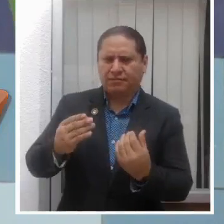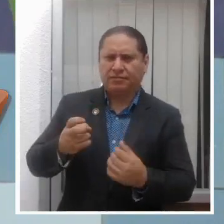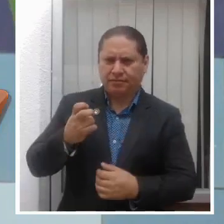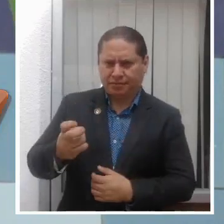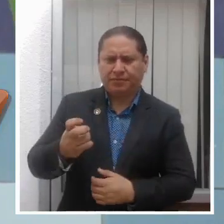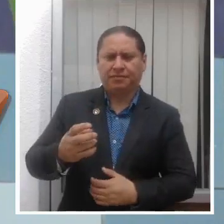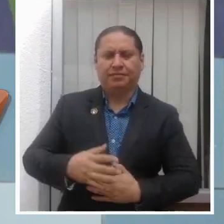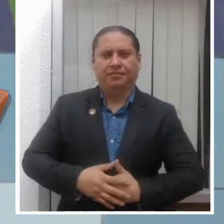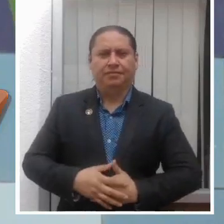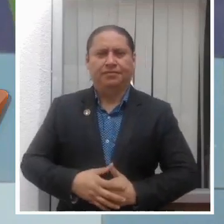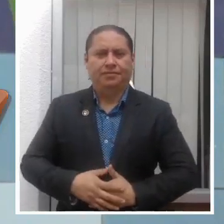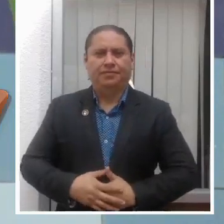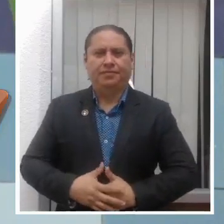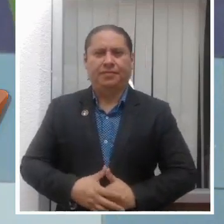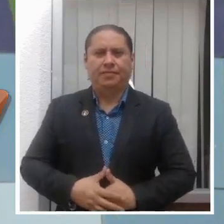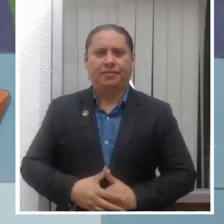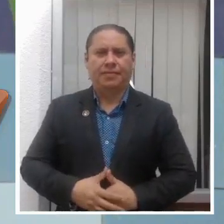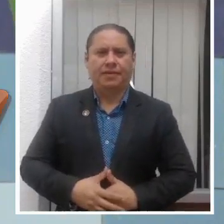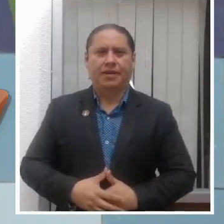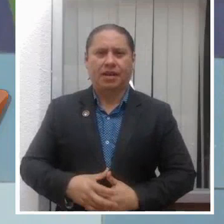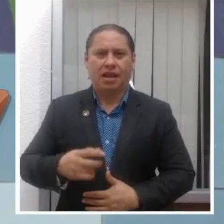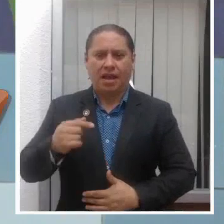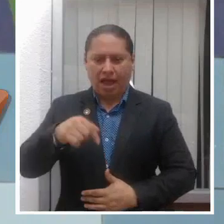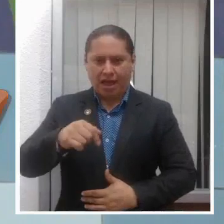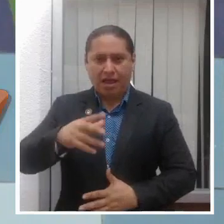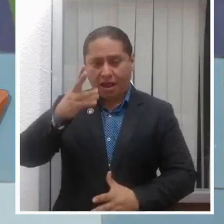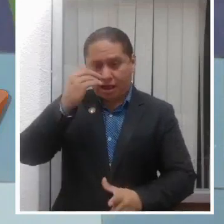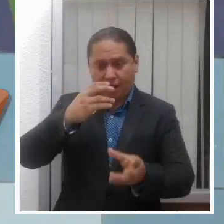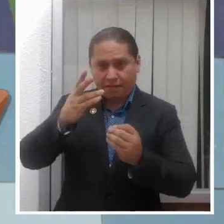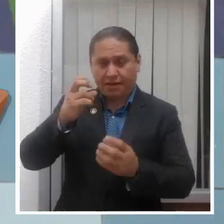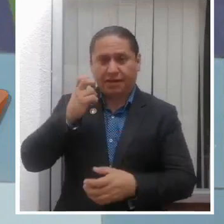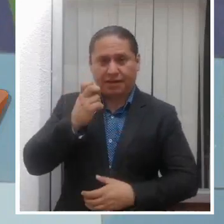estoy. A eso vine, a aprender.